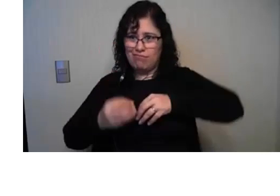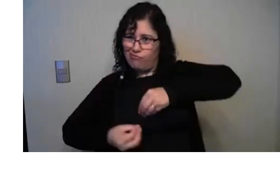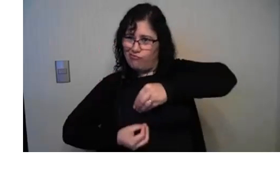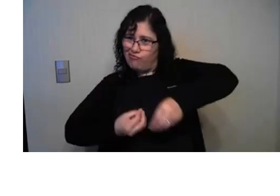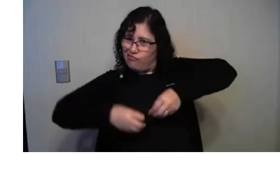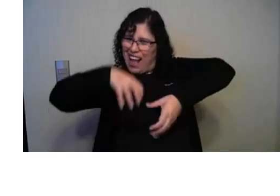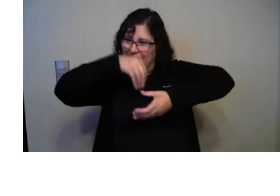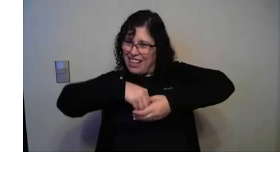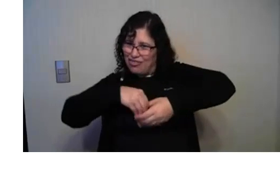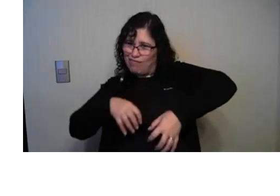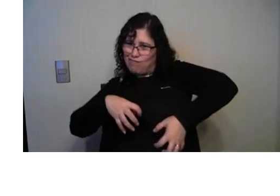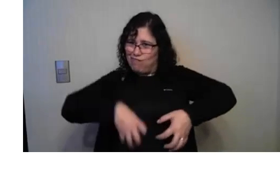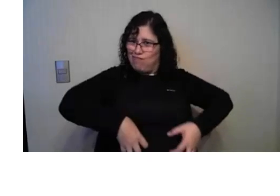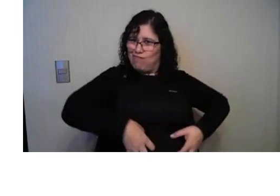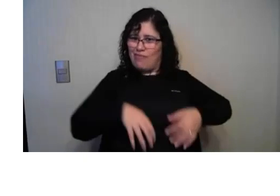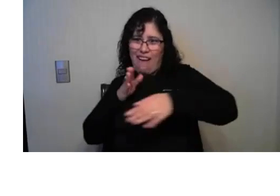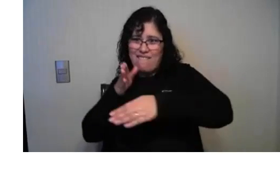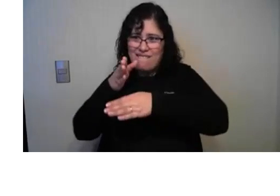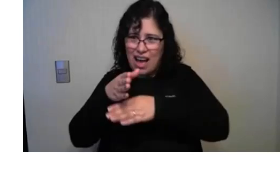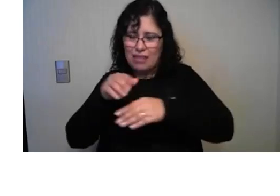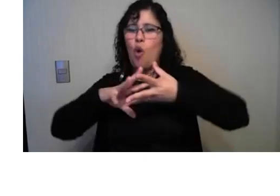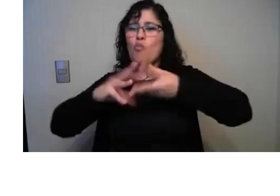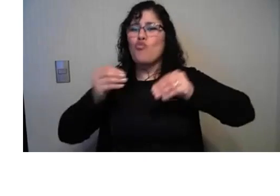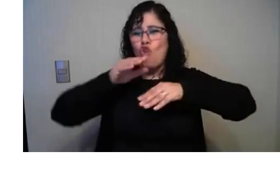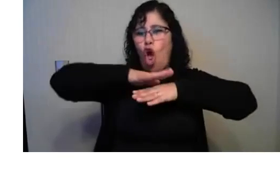lisa, pero que es involuntaria.